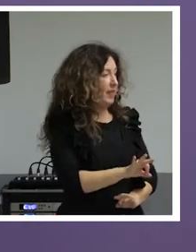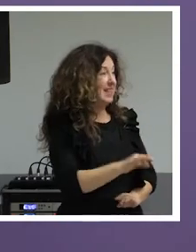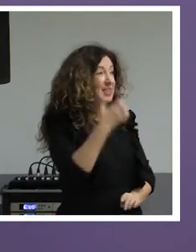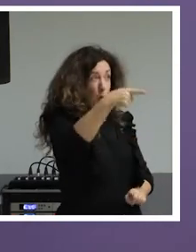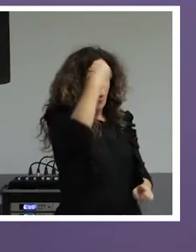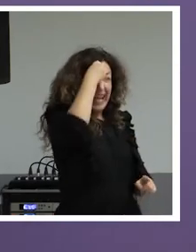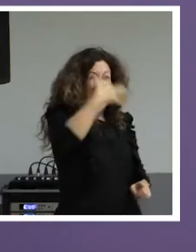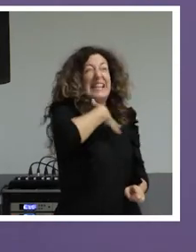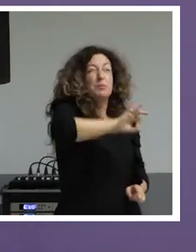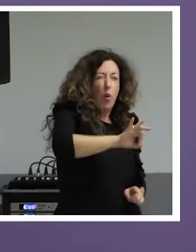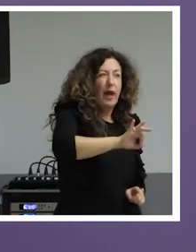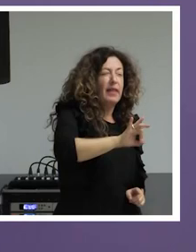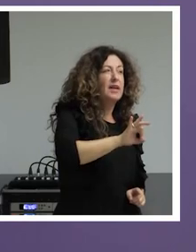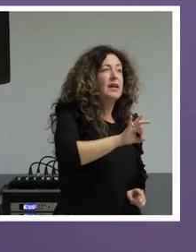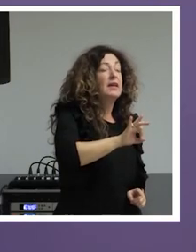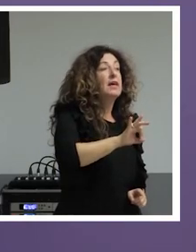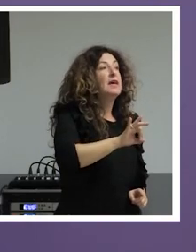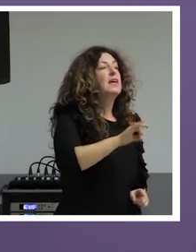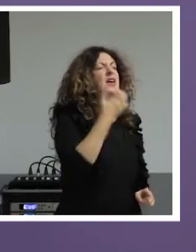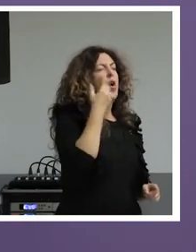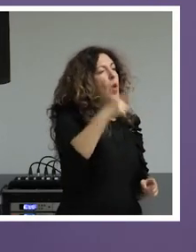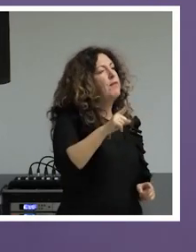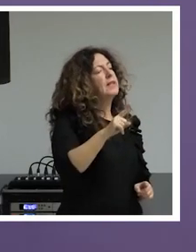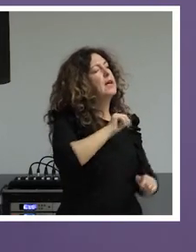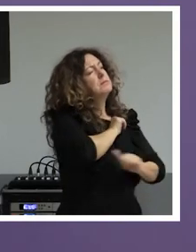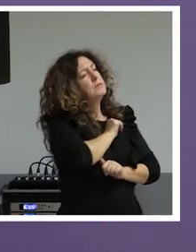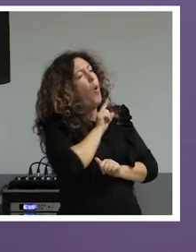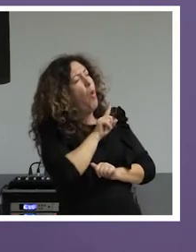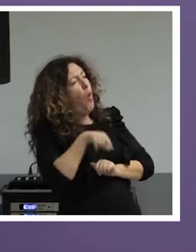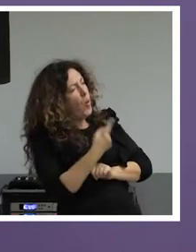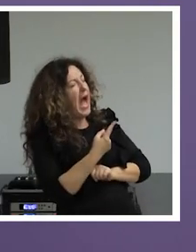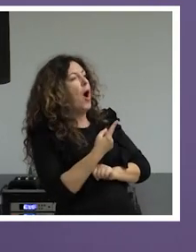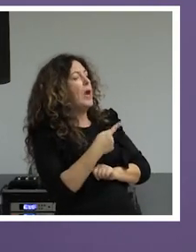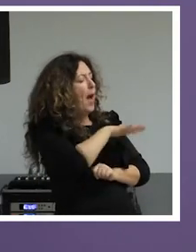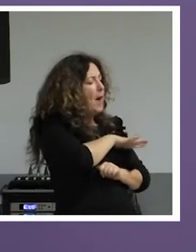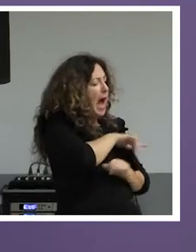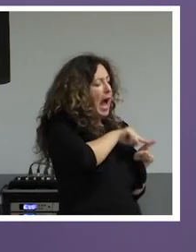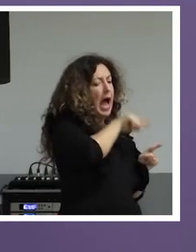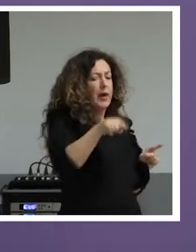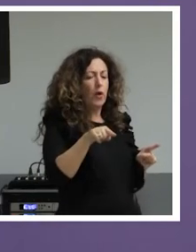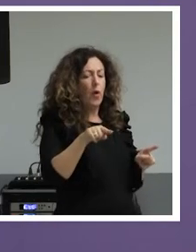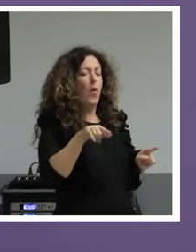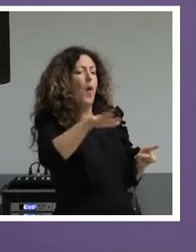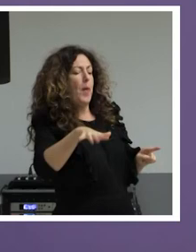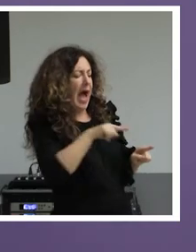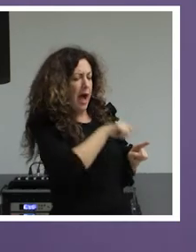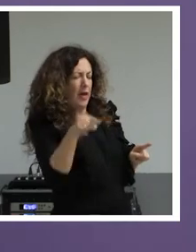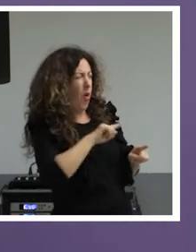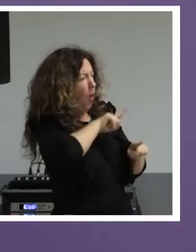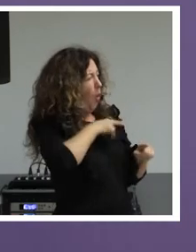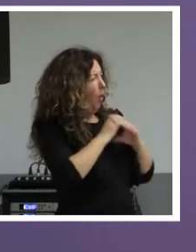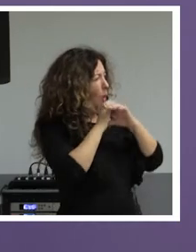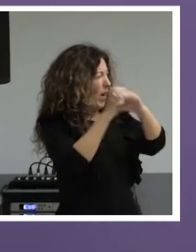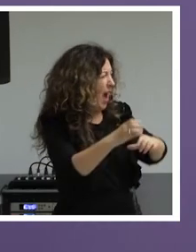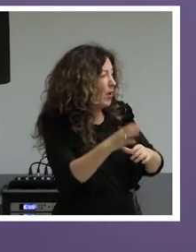a la política si crees que puedes tener servicios públicos decentes Y eficientes es que puedes si